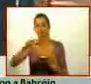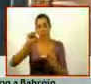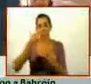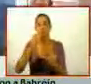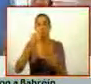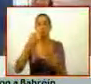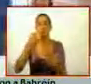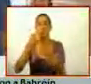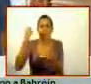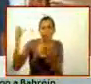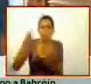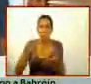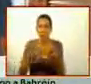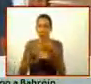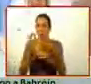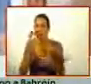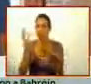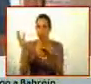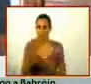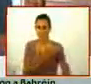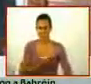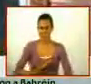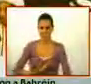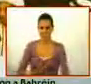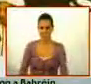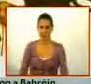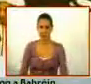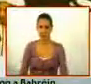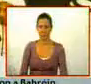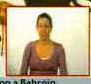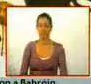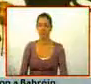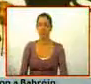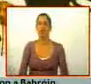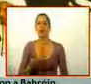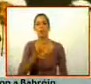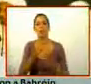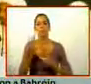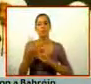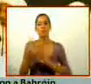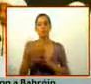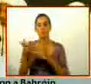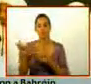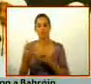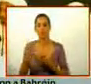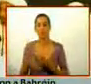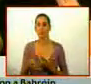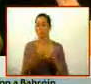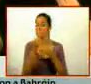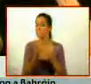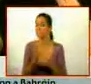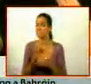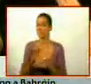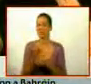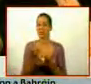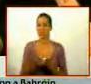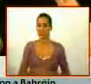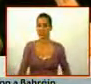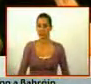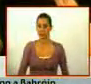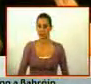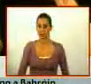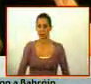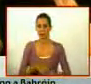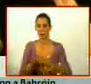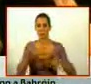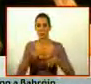régimen del rey Hamad Ben Isad Al Khalifa. Las reacciones ante este hecho no se hicieron esperar. La oposición de